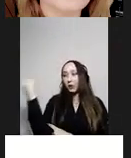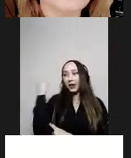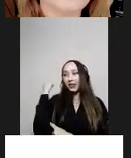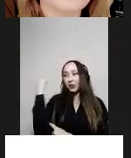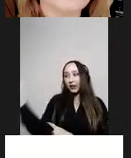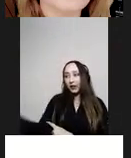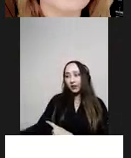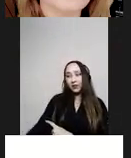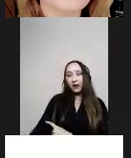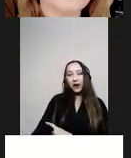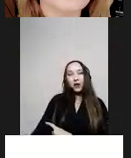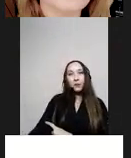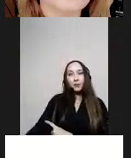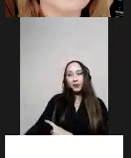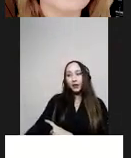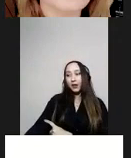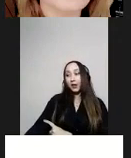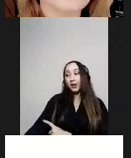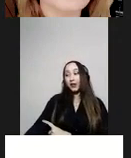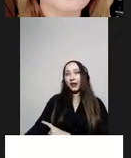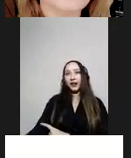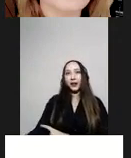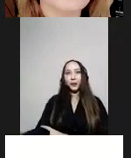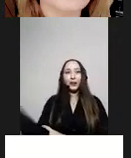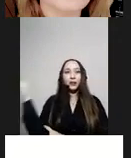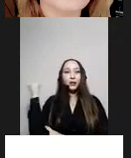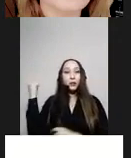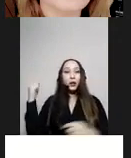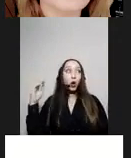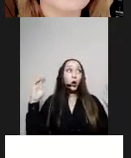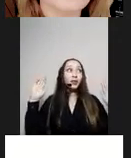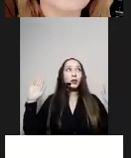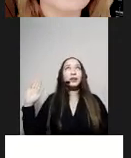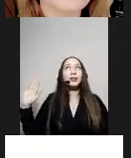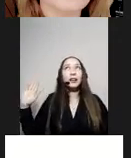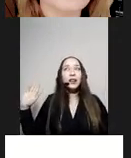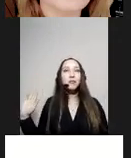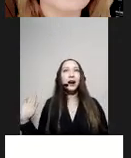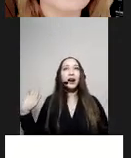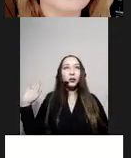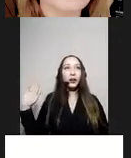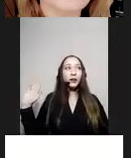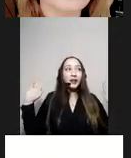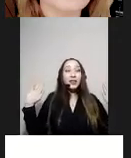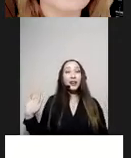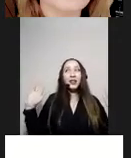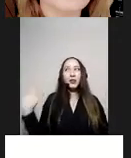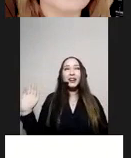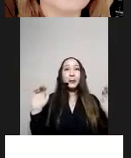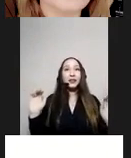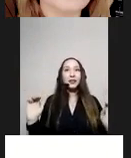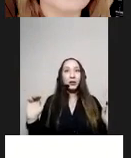con mi brazo de arriba abajo y cargar peso o hacer una sentadilla, bajar y